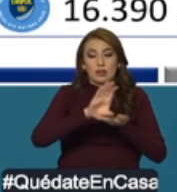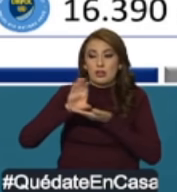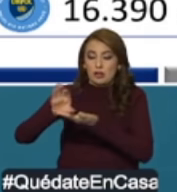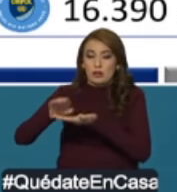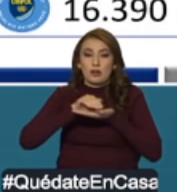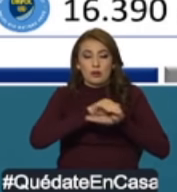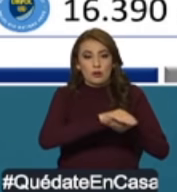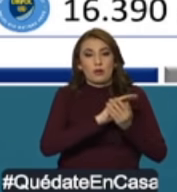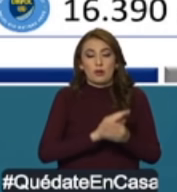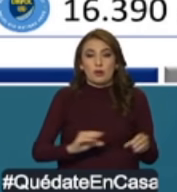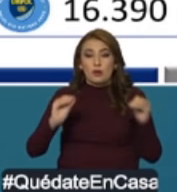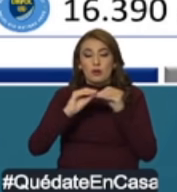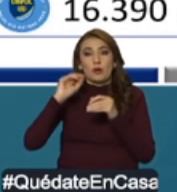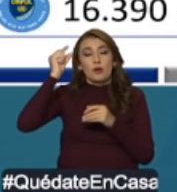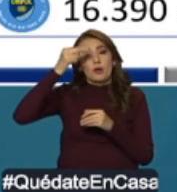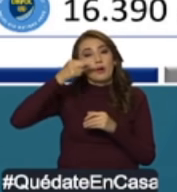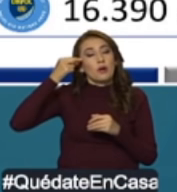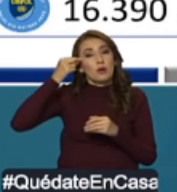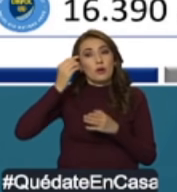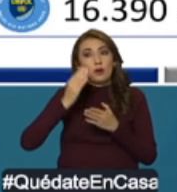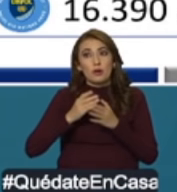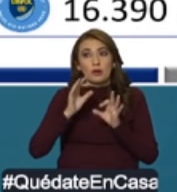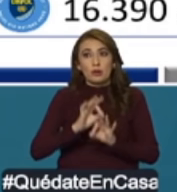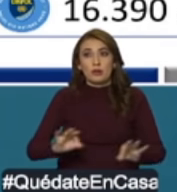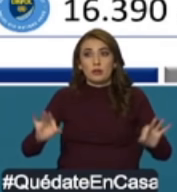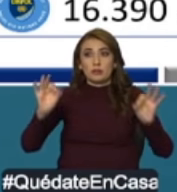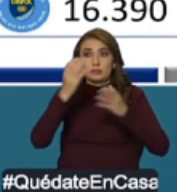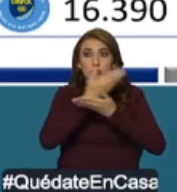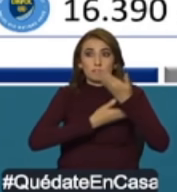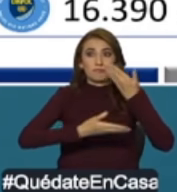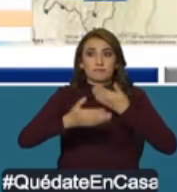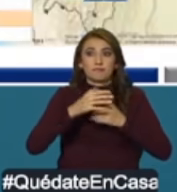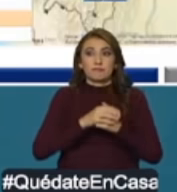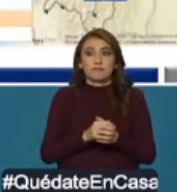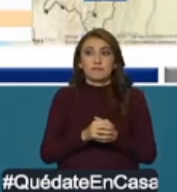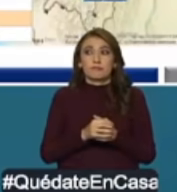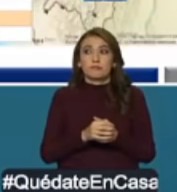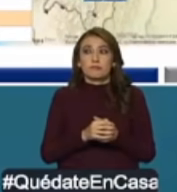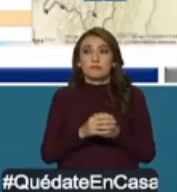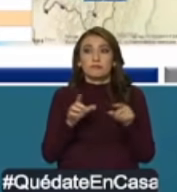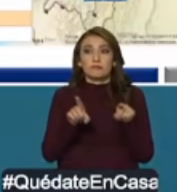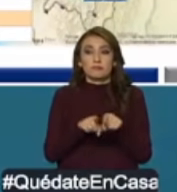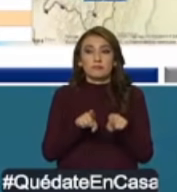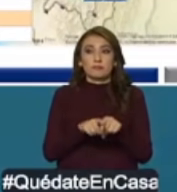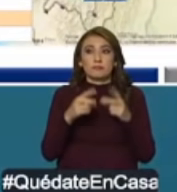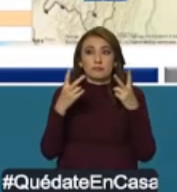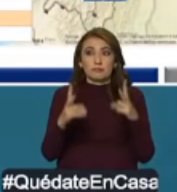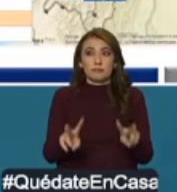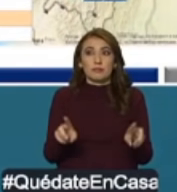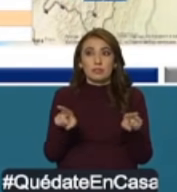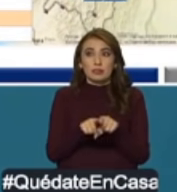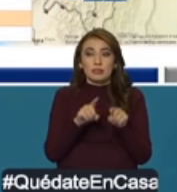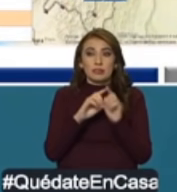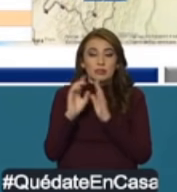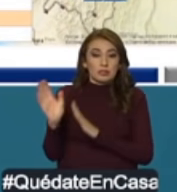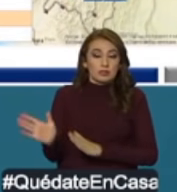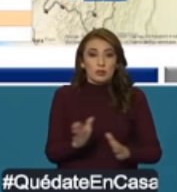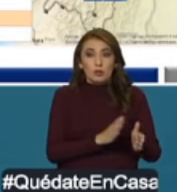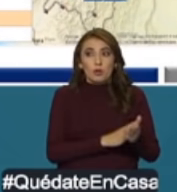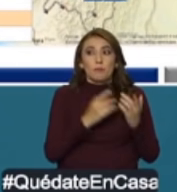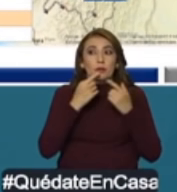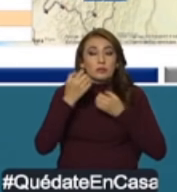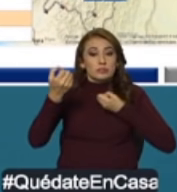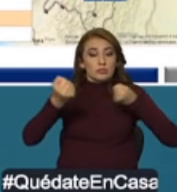que el gobierno nacional y que la parte privada está colaborando. Además, como entendemos perfectamente que son los